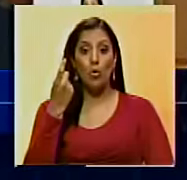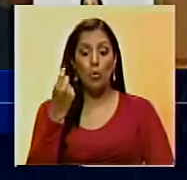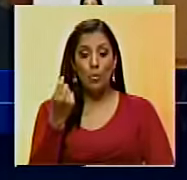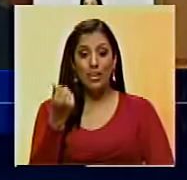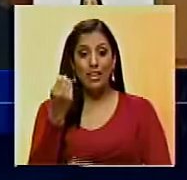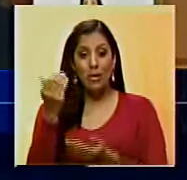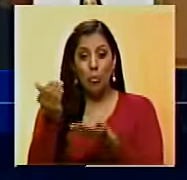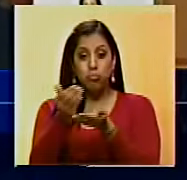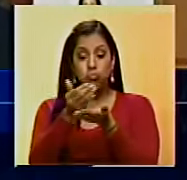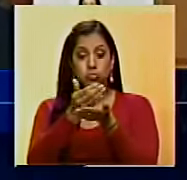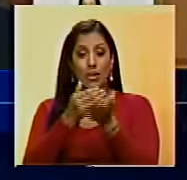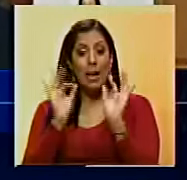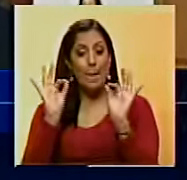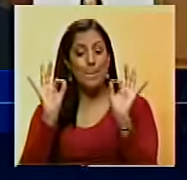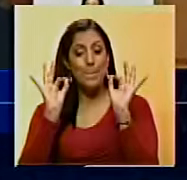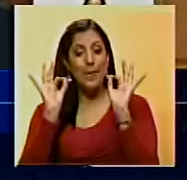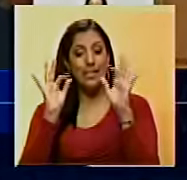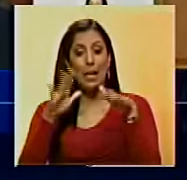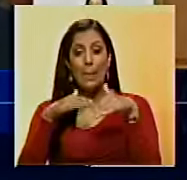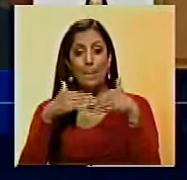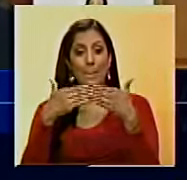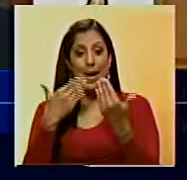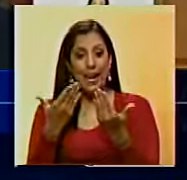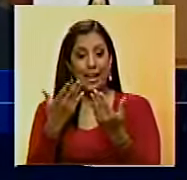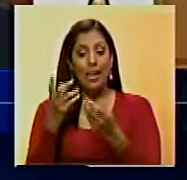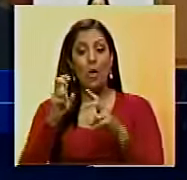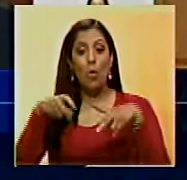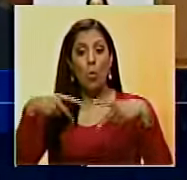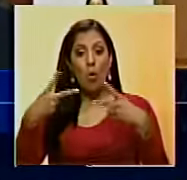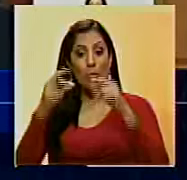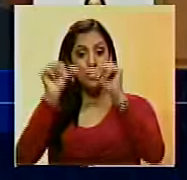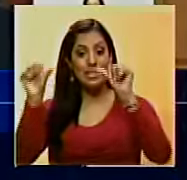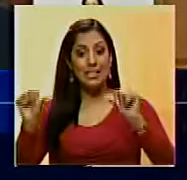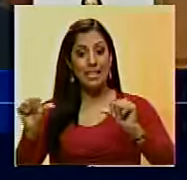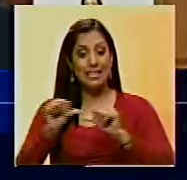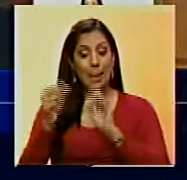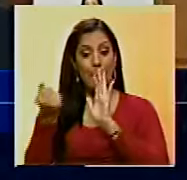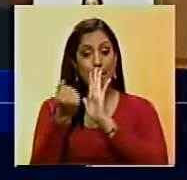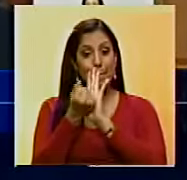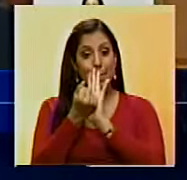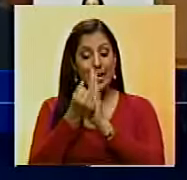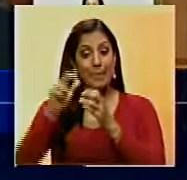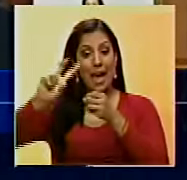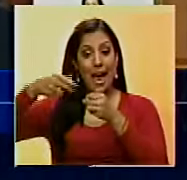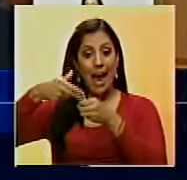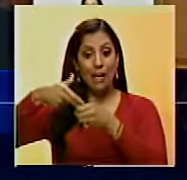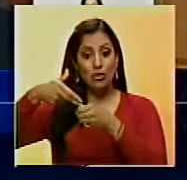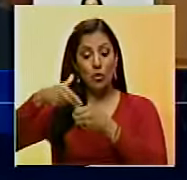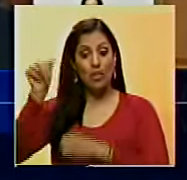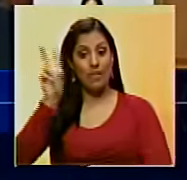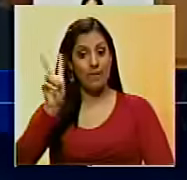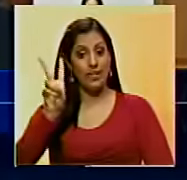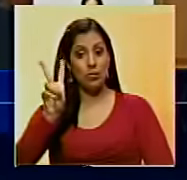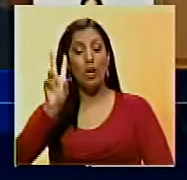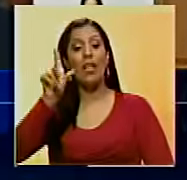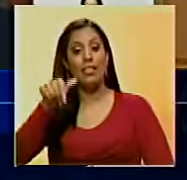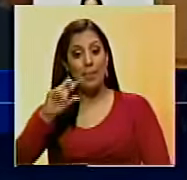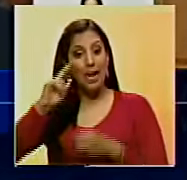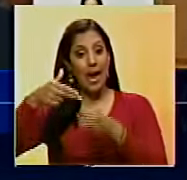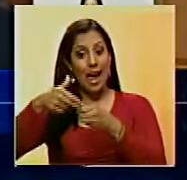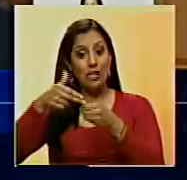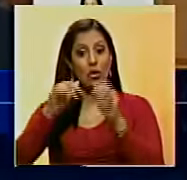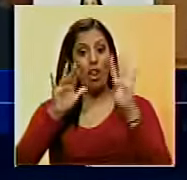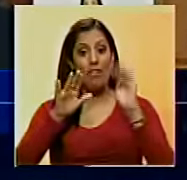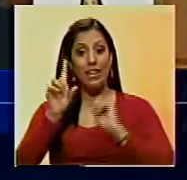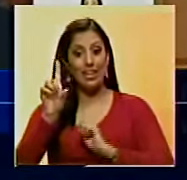extraordinarios que se generen con el nuevo sistema de precios de la gasolina venezolana. De la gasolina